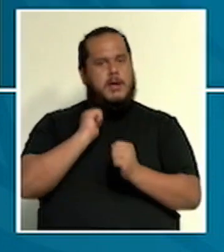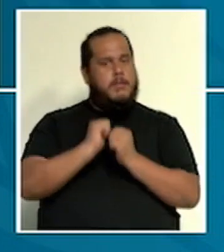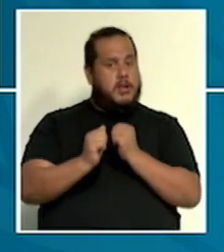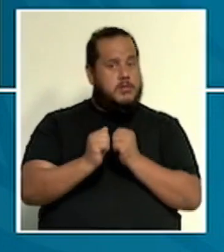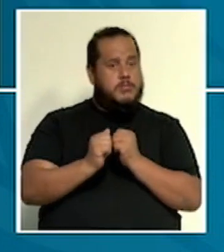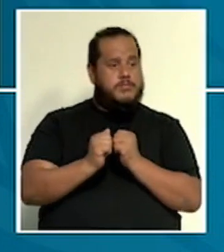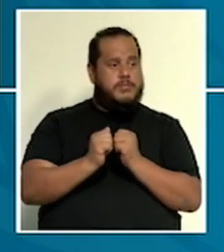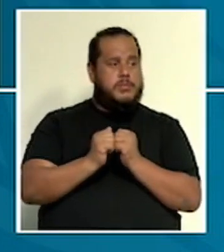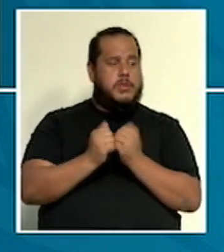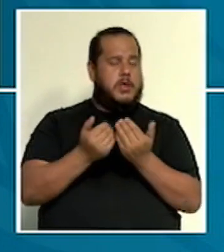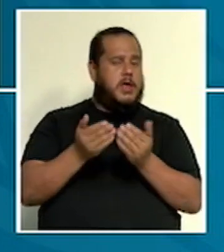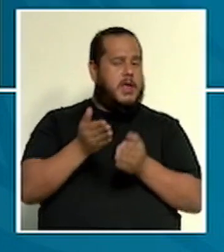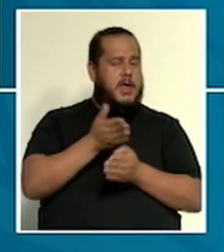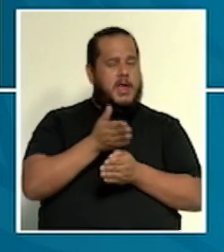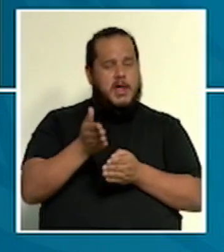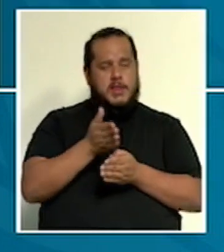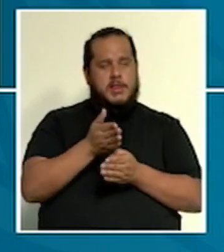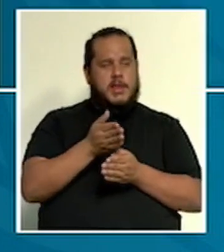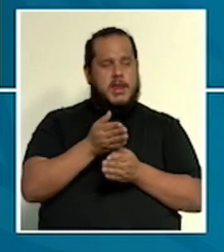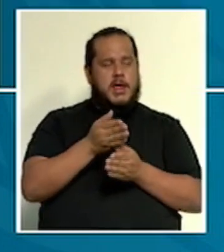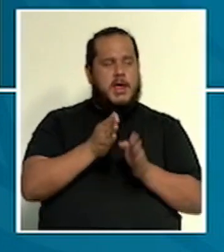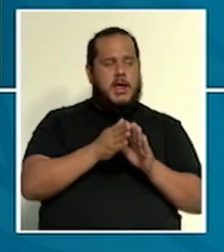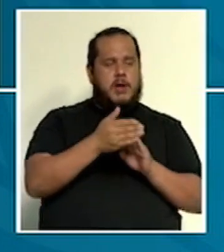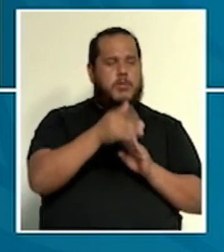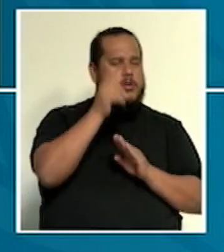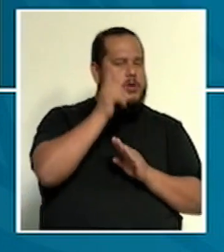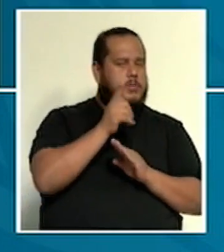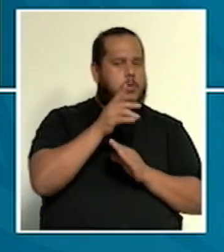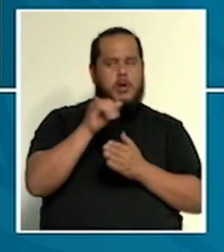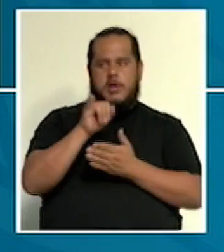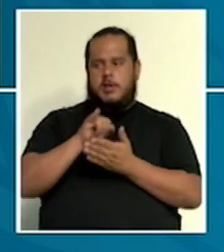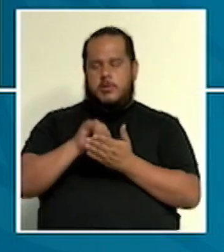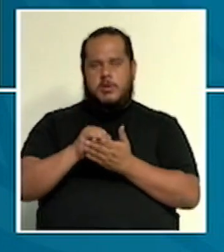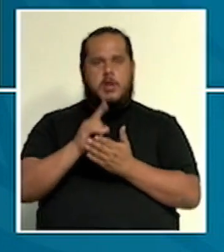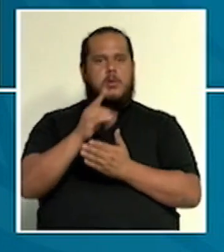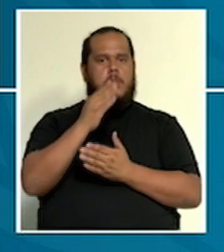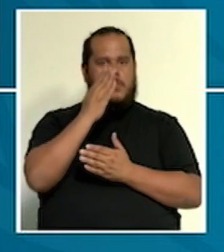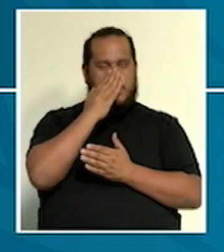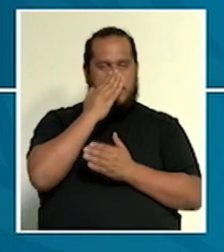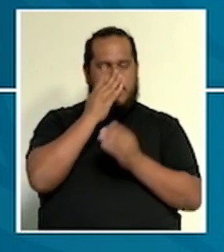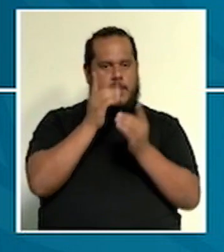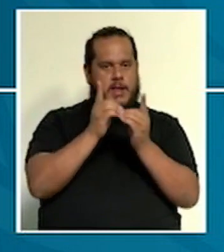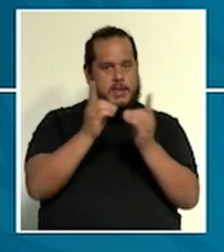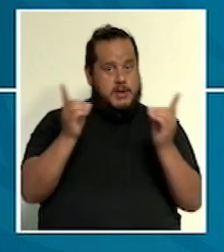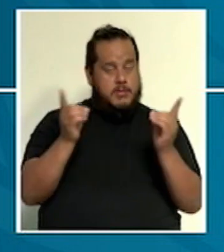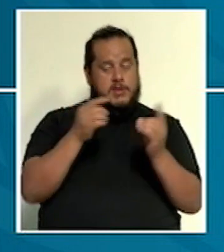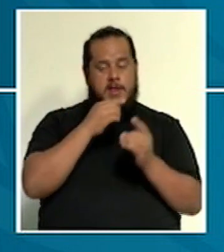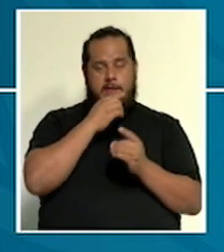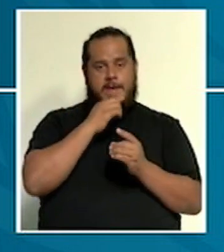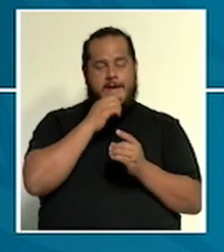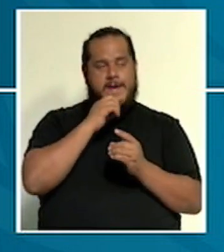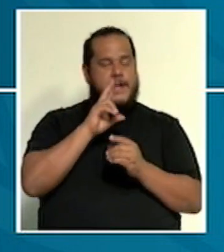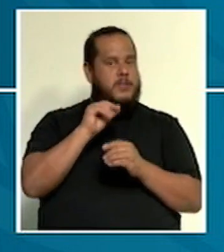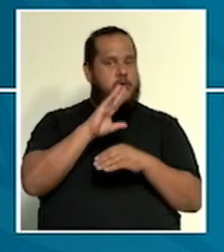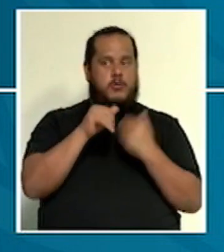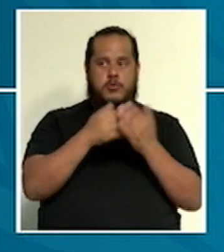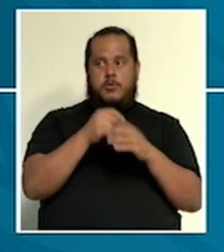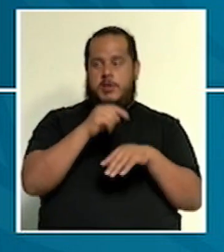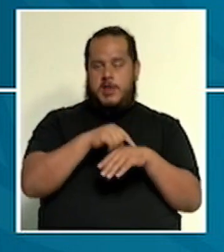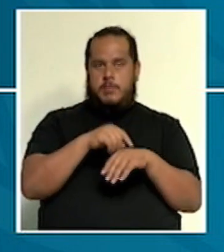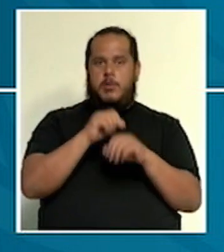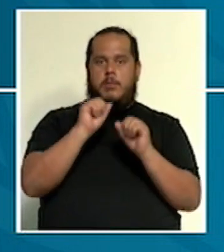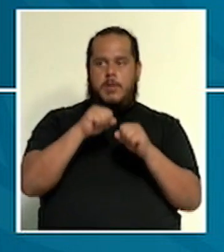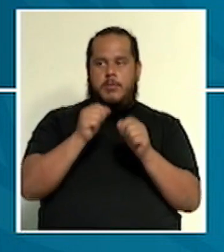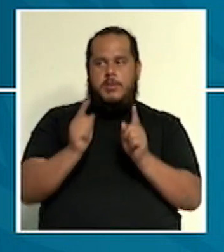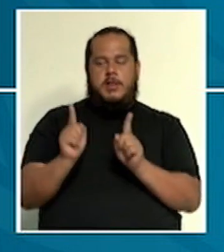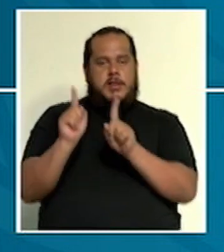entre Puerto Limón y San José, con una madre divorciada que no todo el tiempo me podía tener al